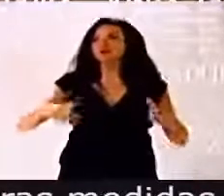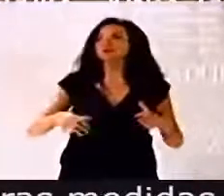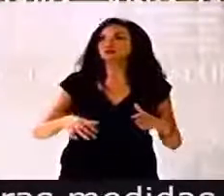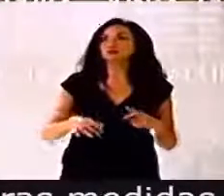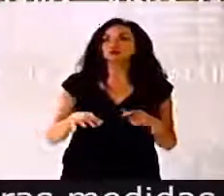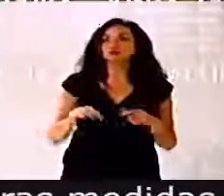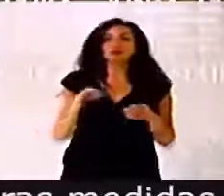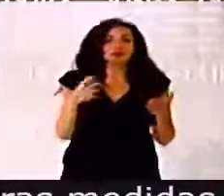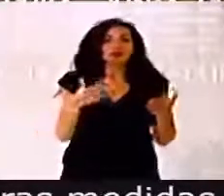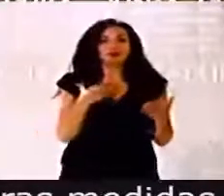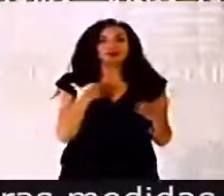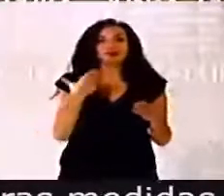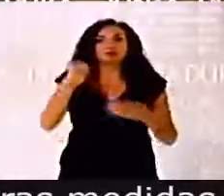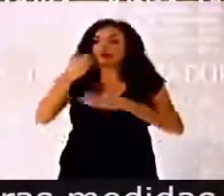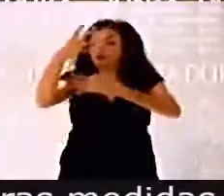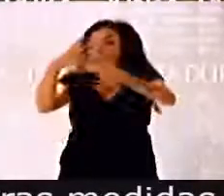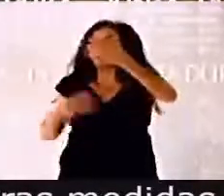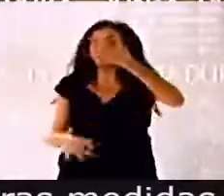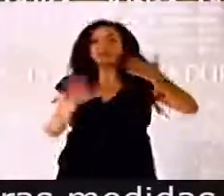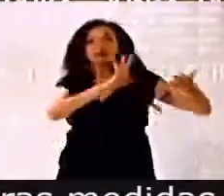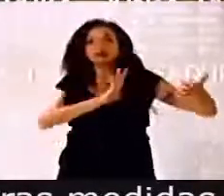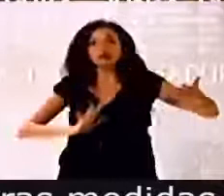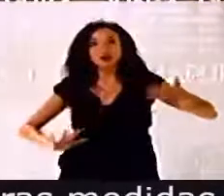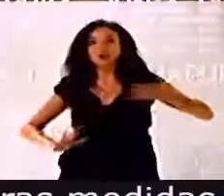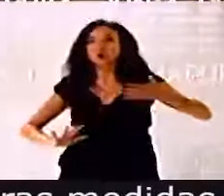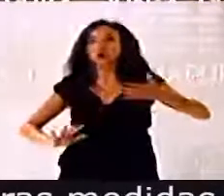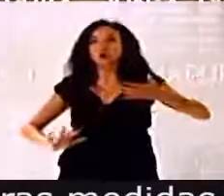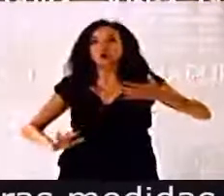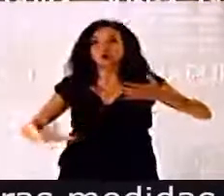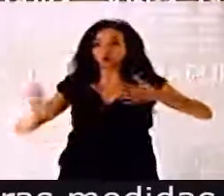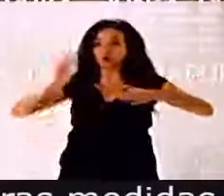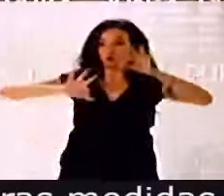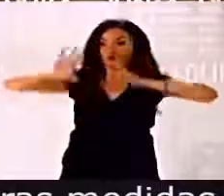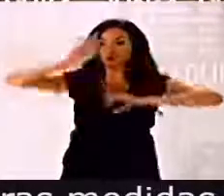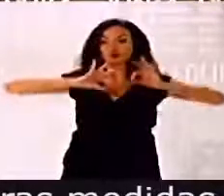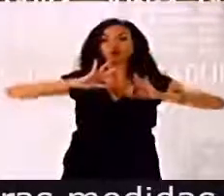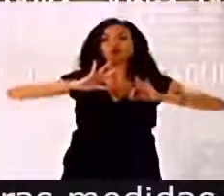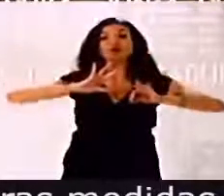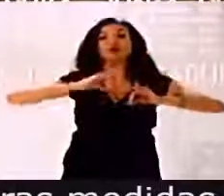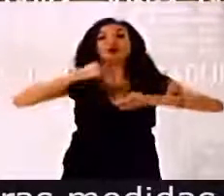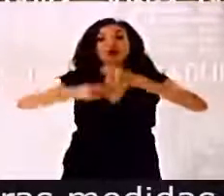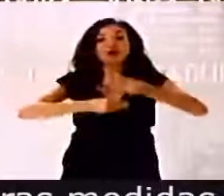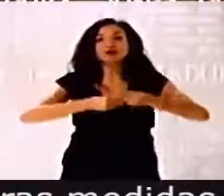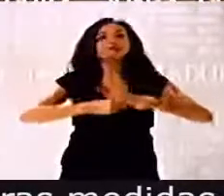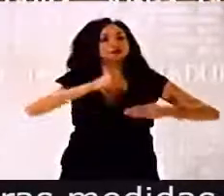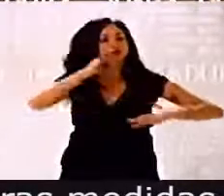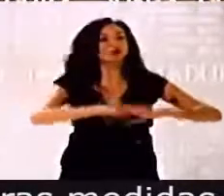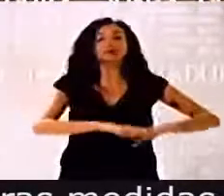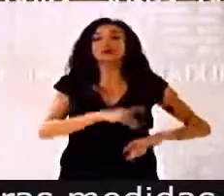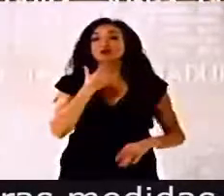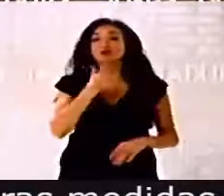empiecen a correr las listas de interinos, como ha ocurrido siempre, se hará. Lo dijo el presidente el domingo.